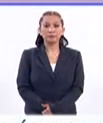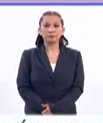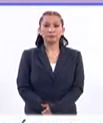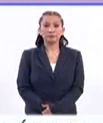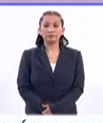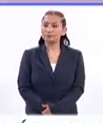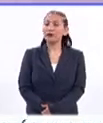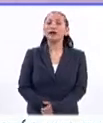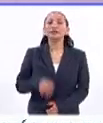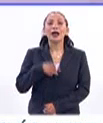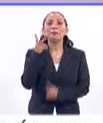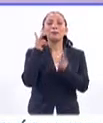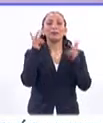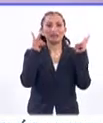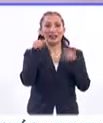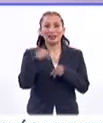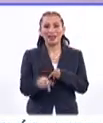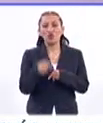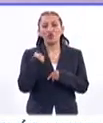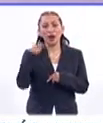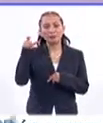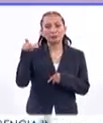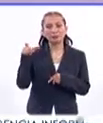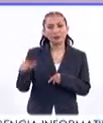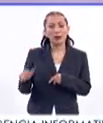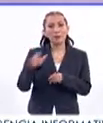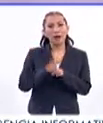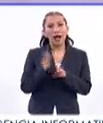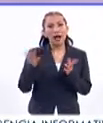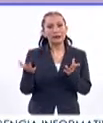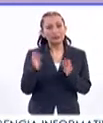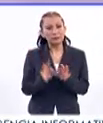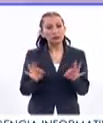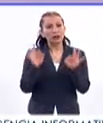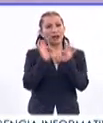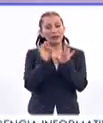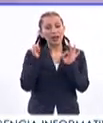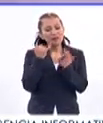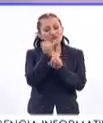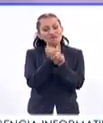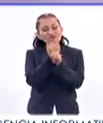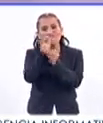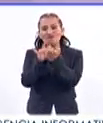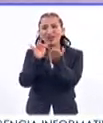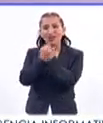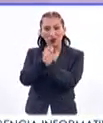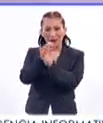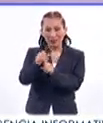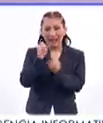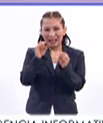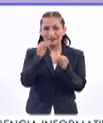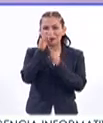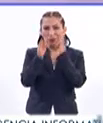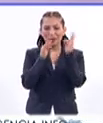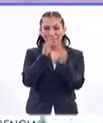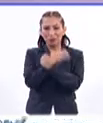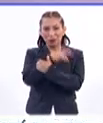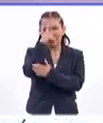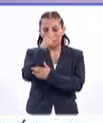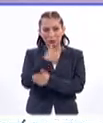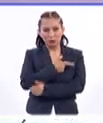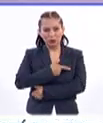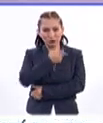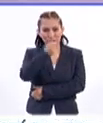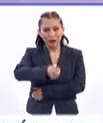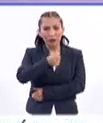Y ya se encuentra con nosotros una de las más conspicuas generadoras de información de la Agencia Informativa de Educación de México. ¿Cómo estás? Qué gusto saludarte.